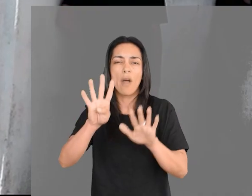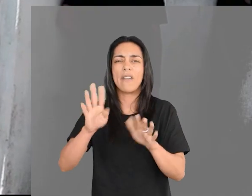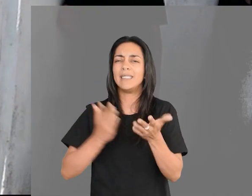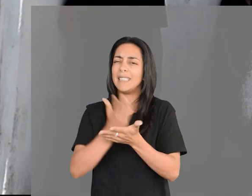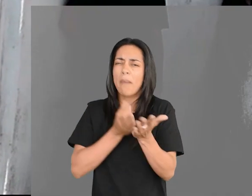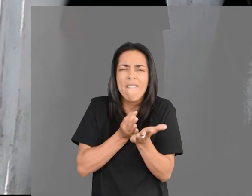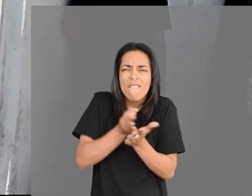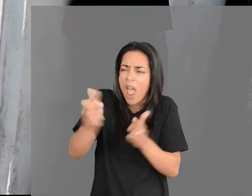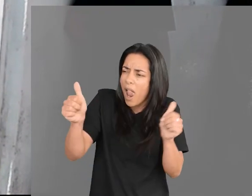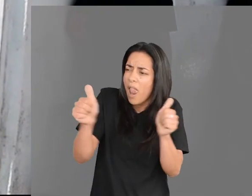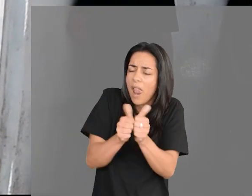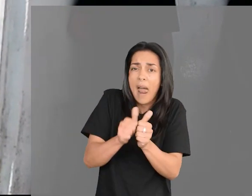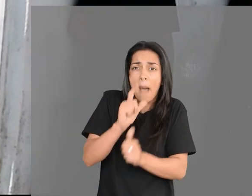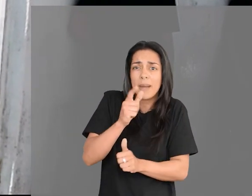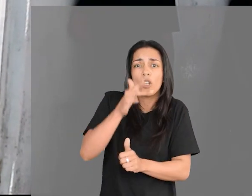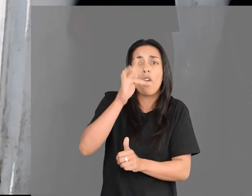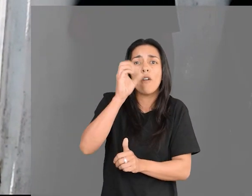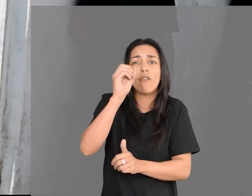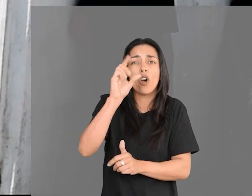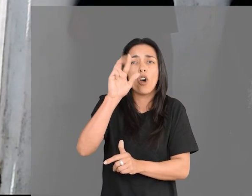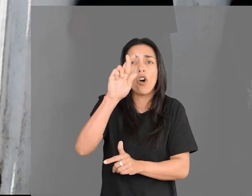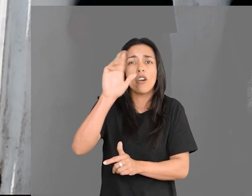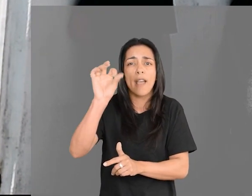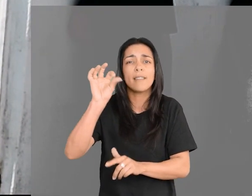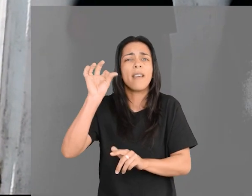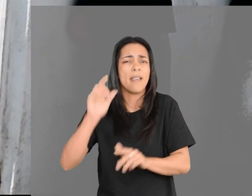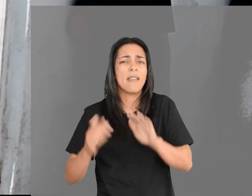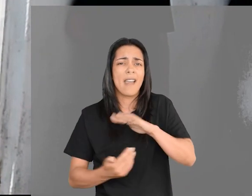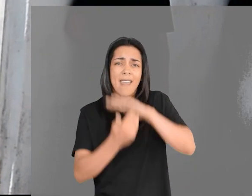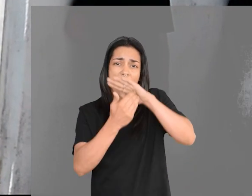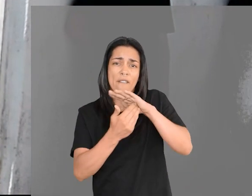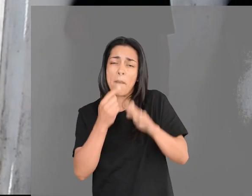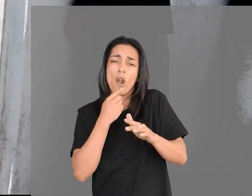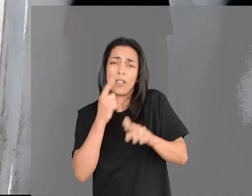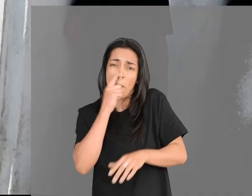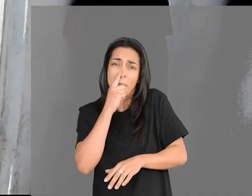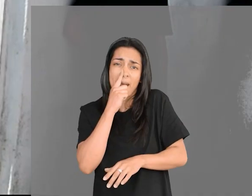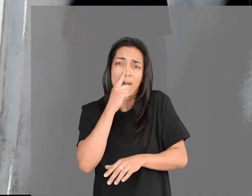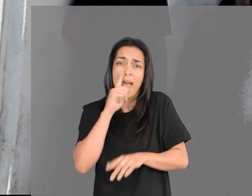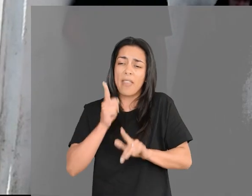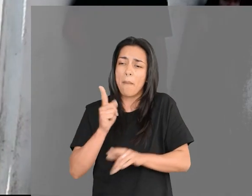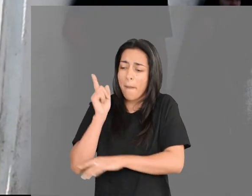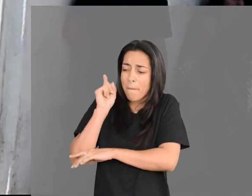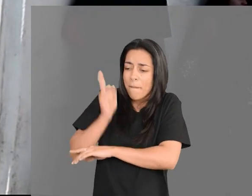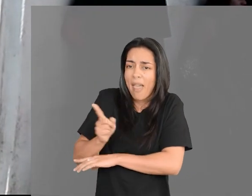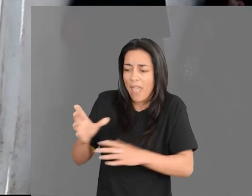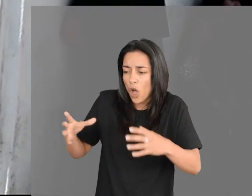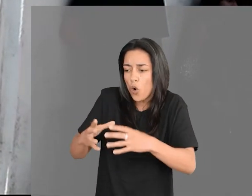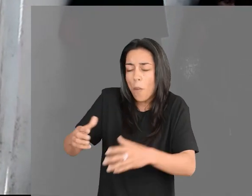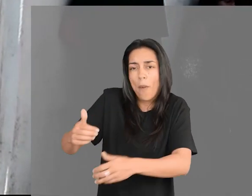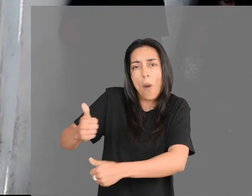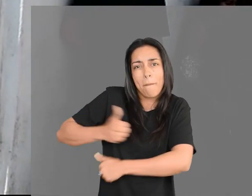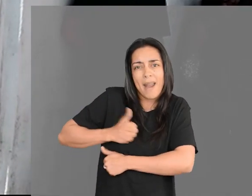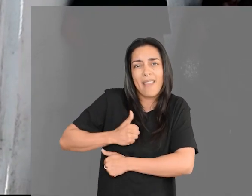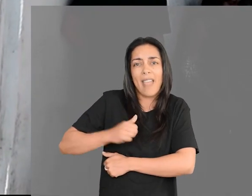Revolución Libertadora, fue jefe político de Minas hasta que se quedó al mando de la región militar, que comprendía Cerro Largo, 33,